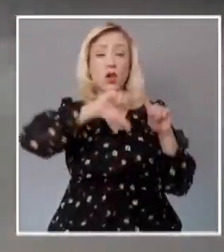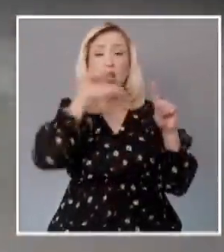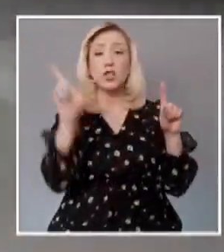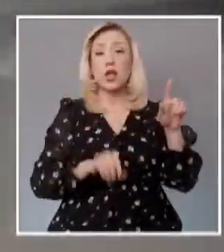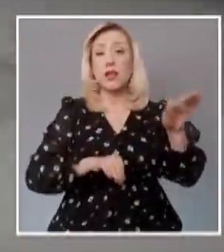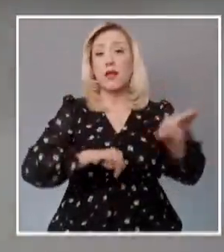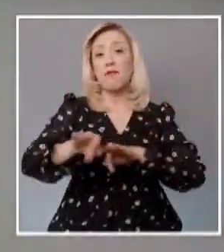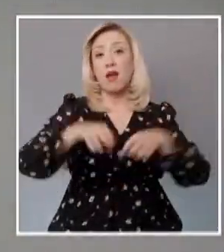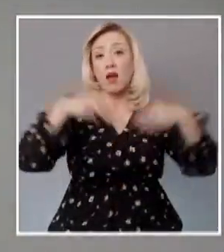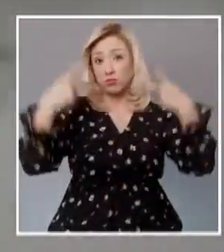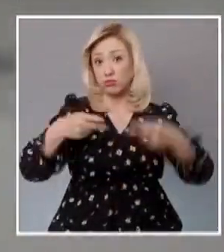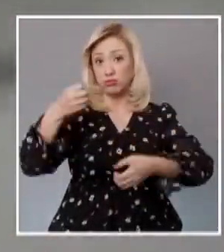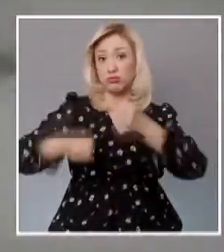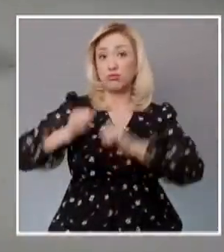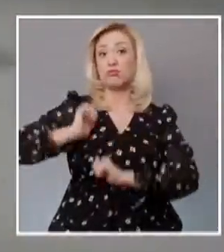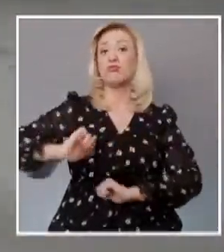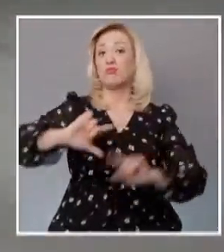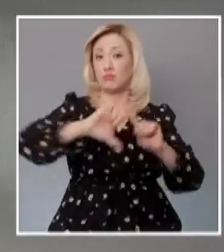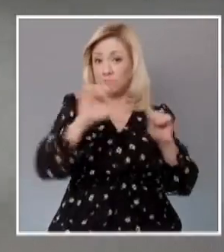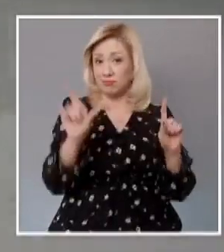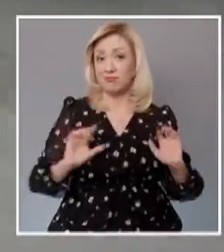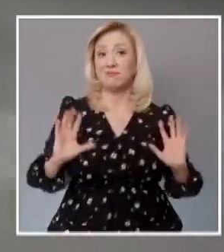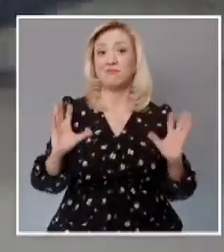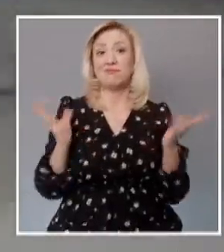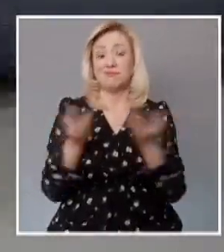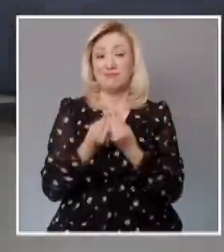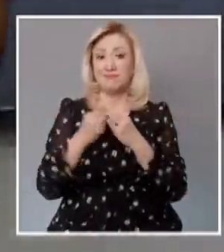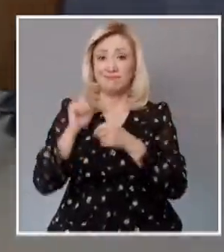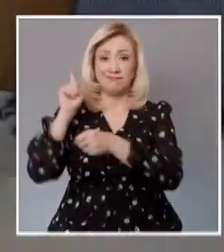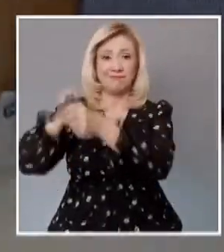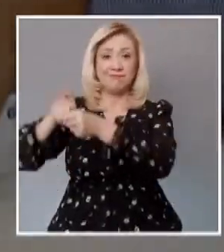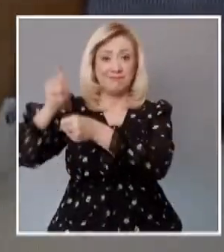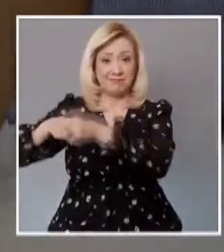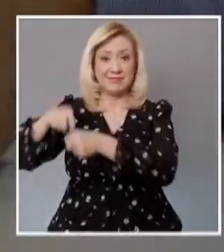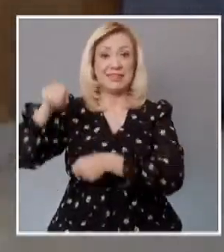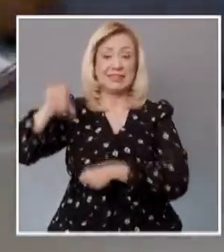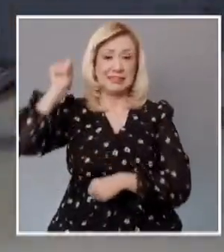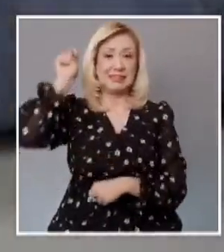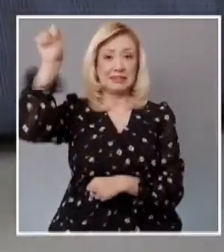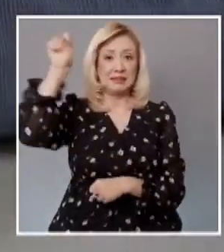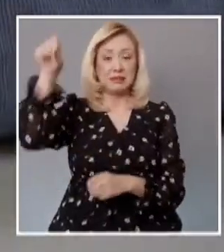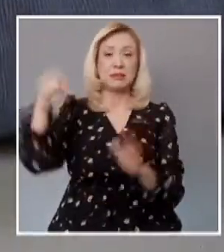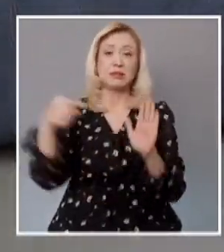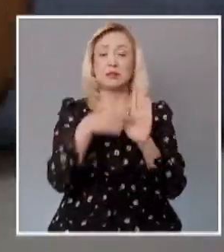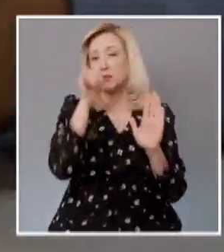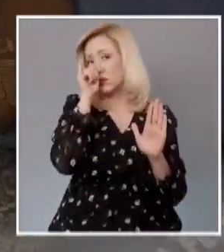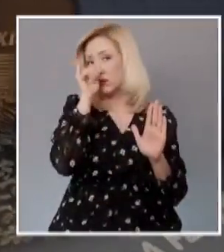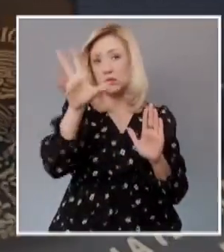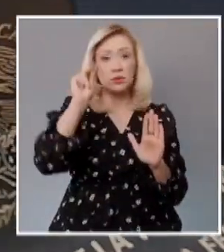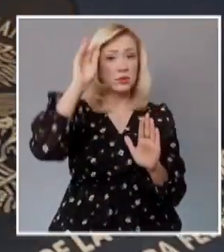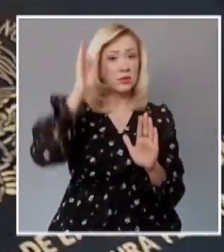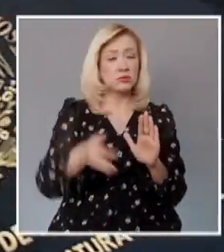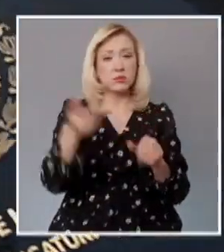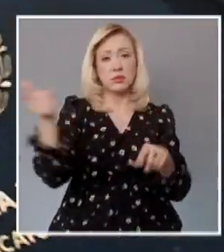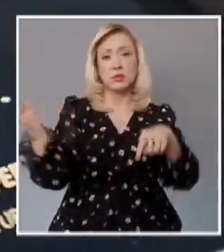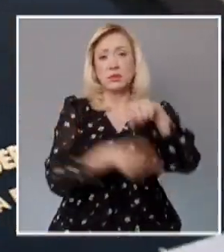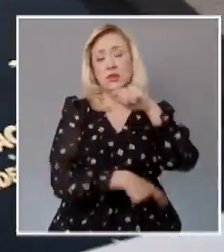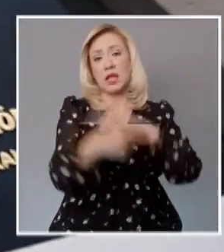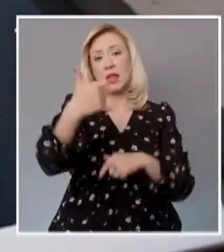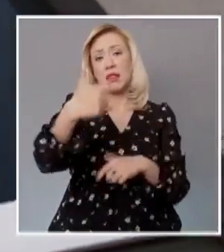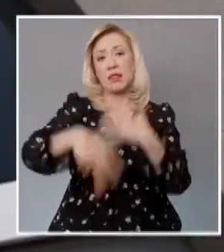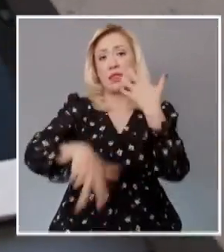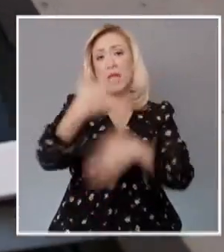de la Federación, en la que se impugna el decreto que precisamente elimina los fideicomisos que administra